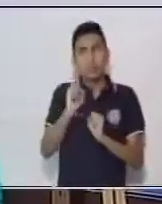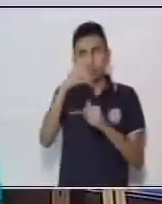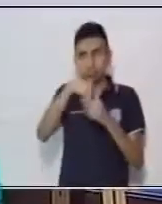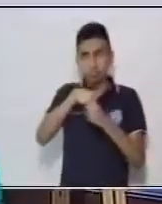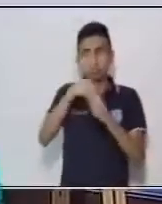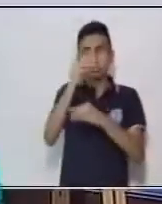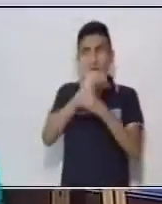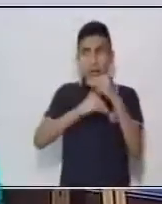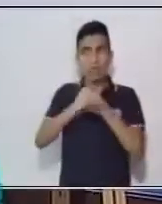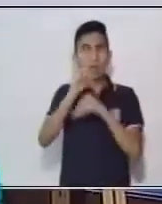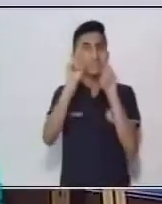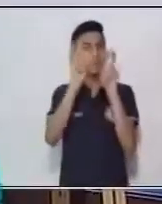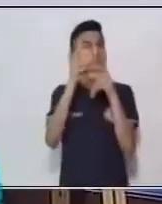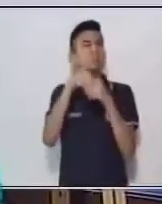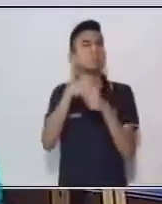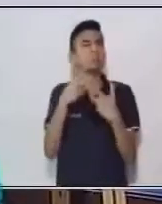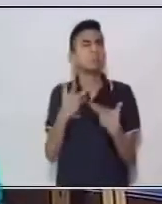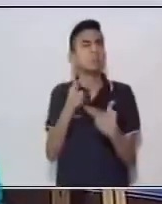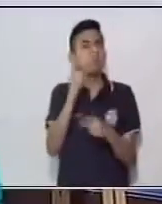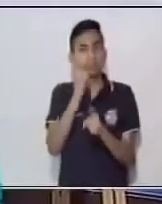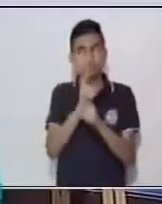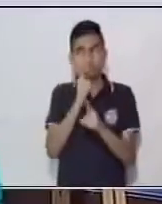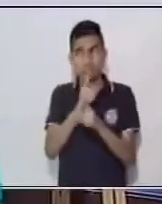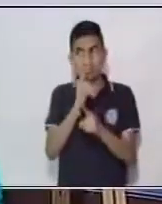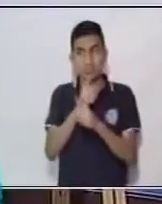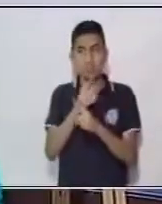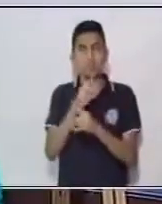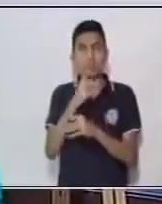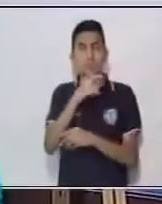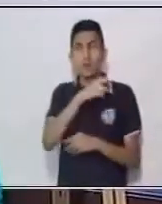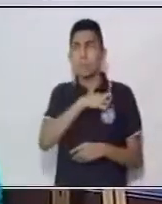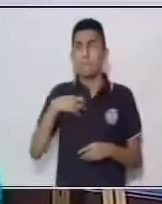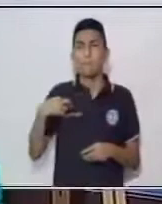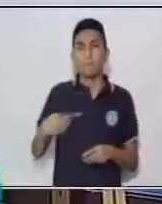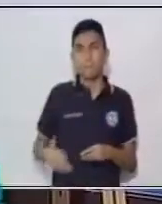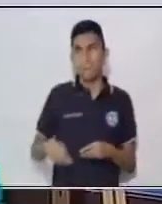por, correcto, el pronombre él.